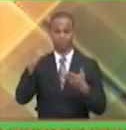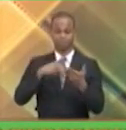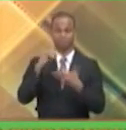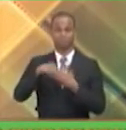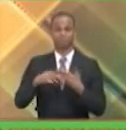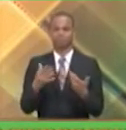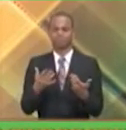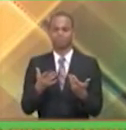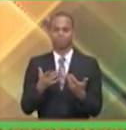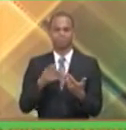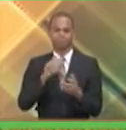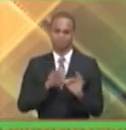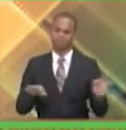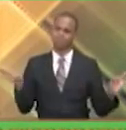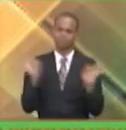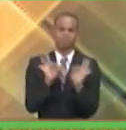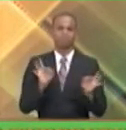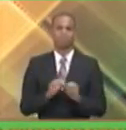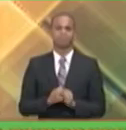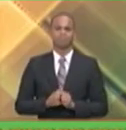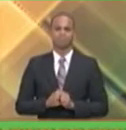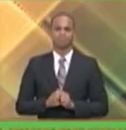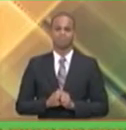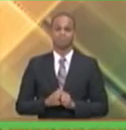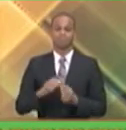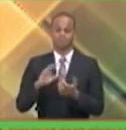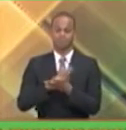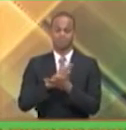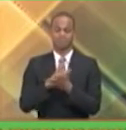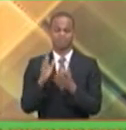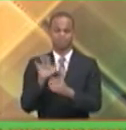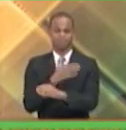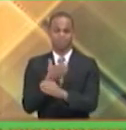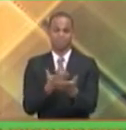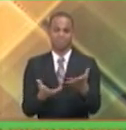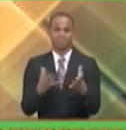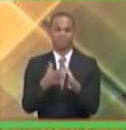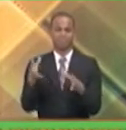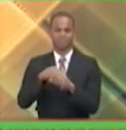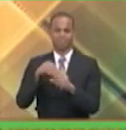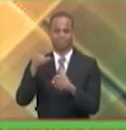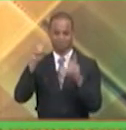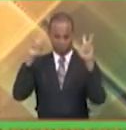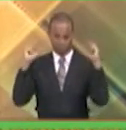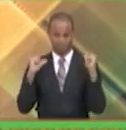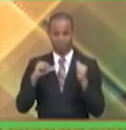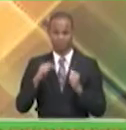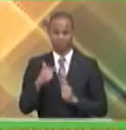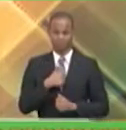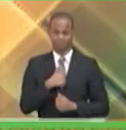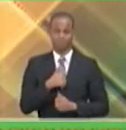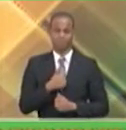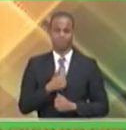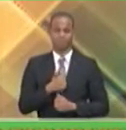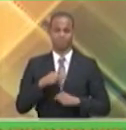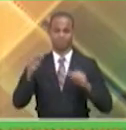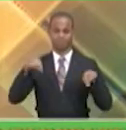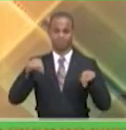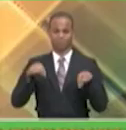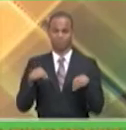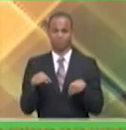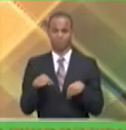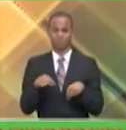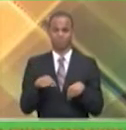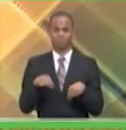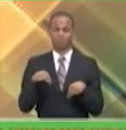proyecto es muy importante. Escuela de Música Inclusiva de Villa Altagracia. Sí, precisamente yo vengo de aquí mismo. O